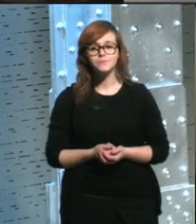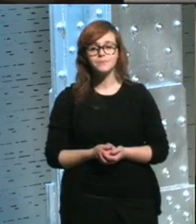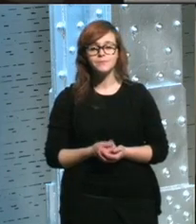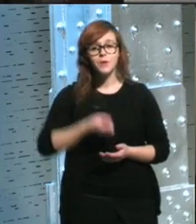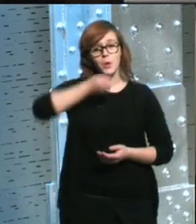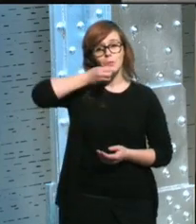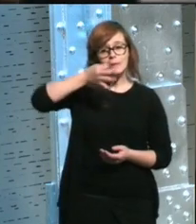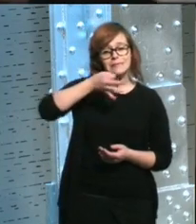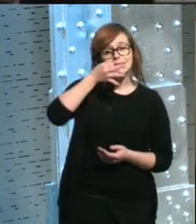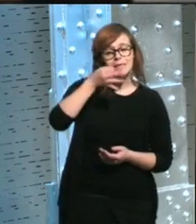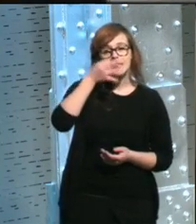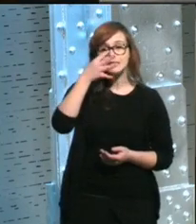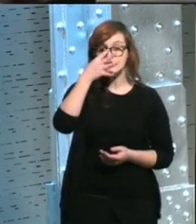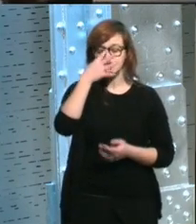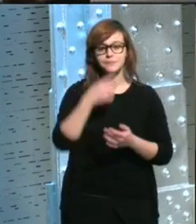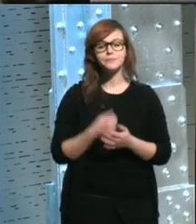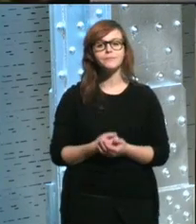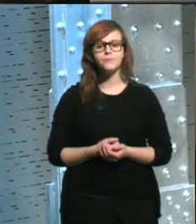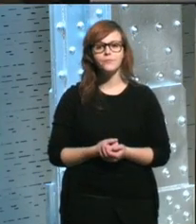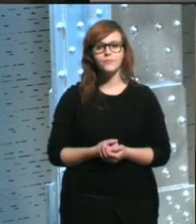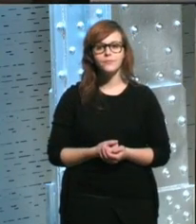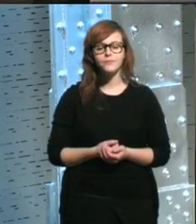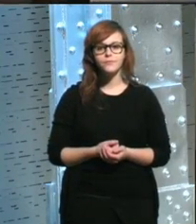Buenas tardes.